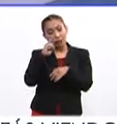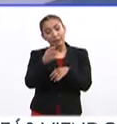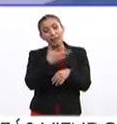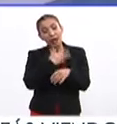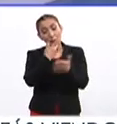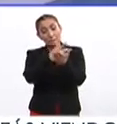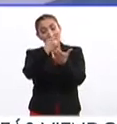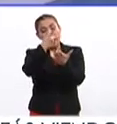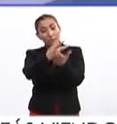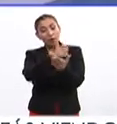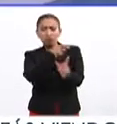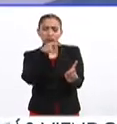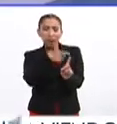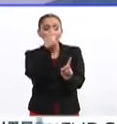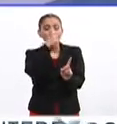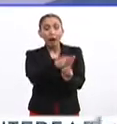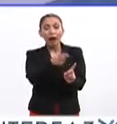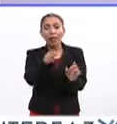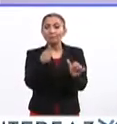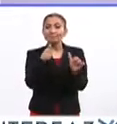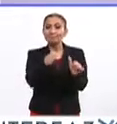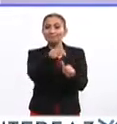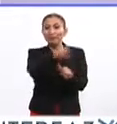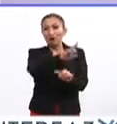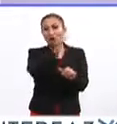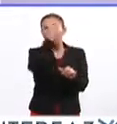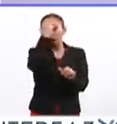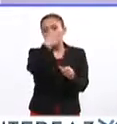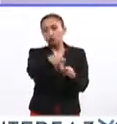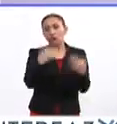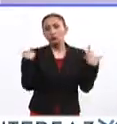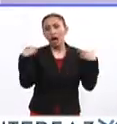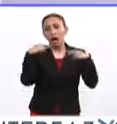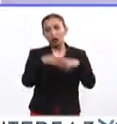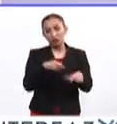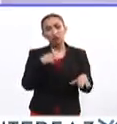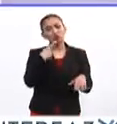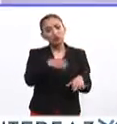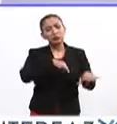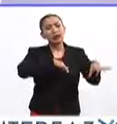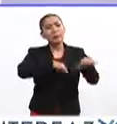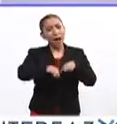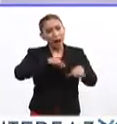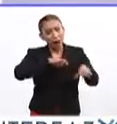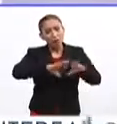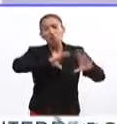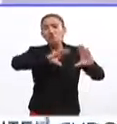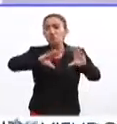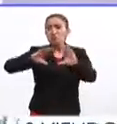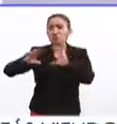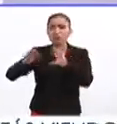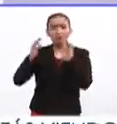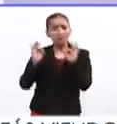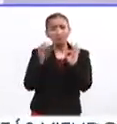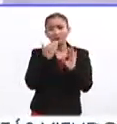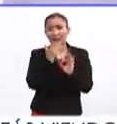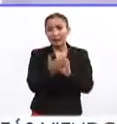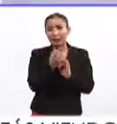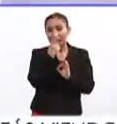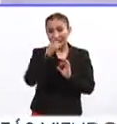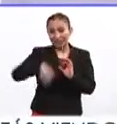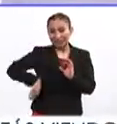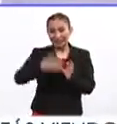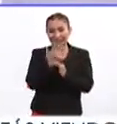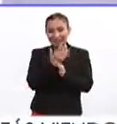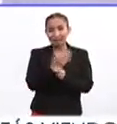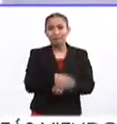tengan un premio específicamente dedicado a reconocer a estas personas por su labor docente, ¿no? Por la forma en como bien lo